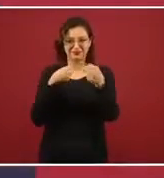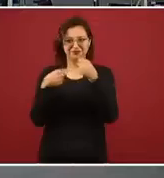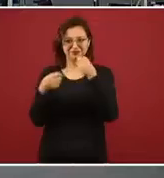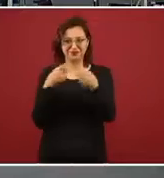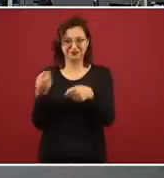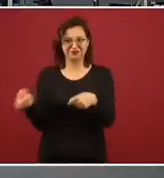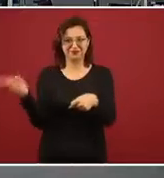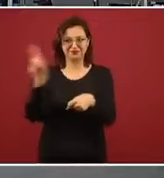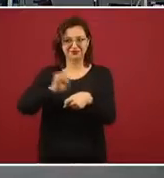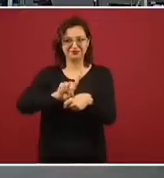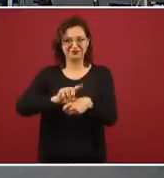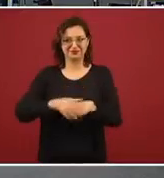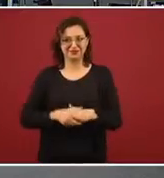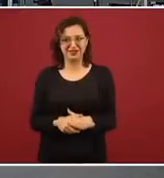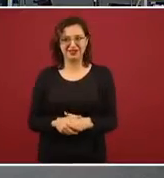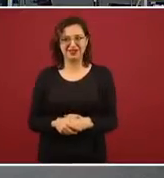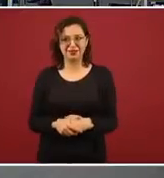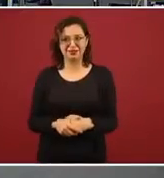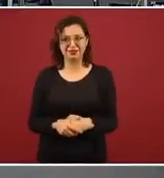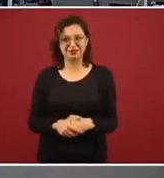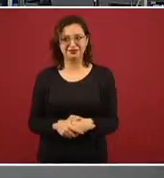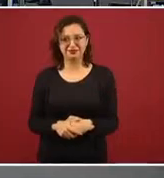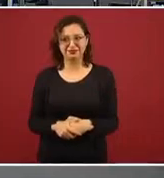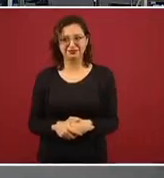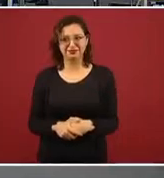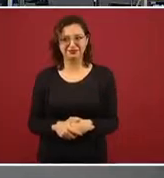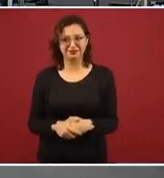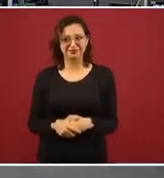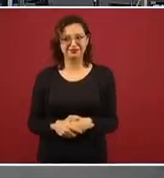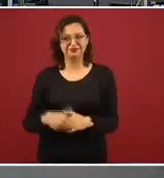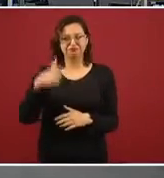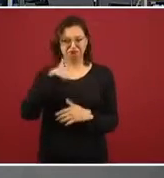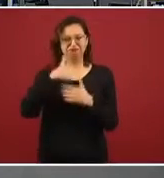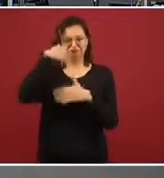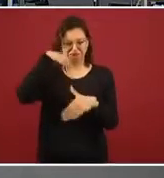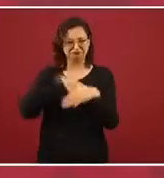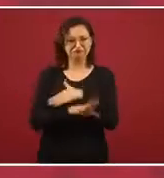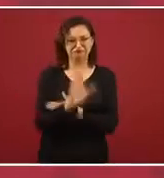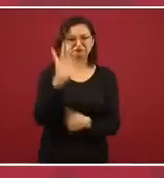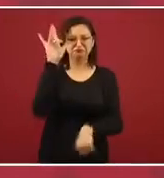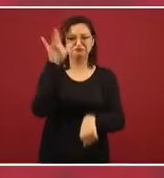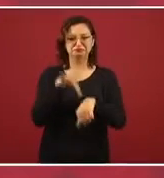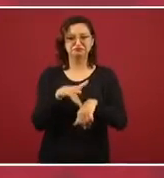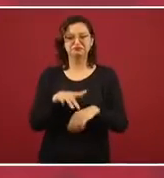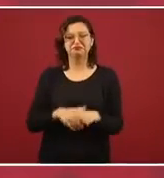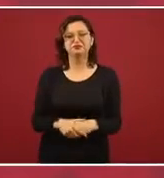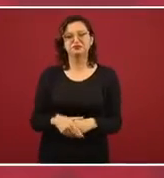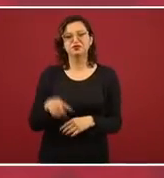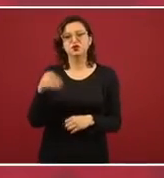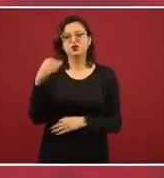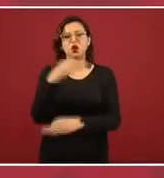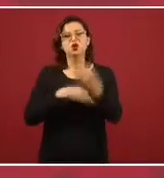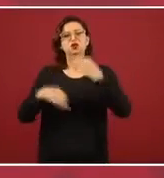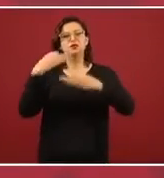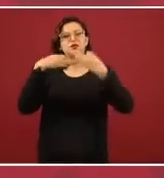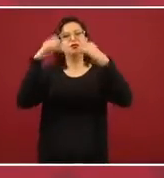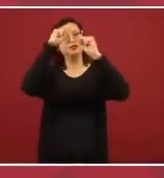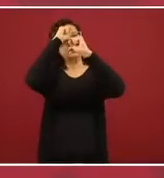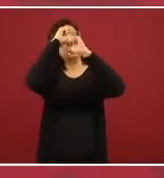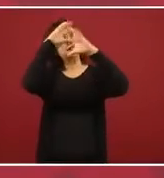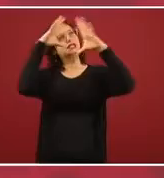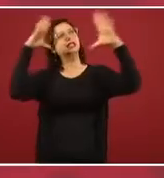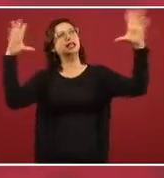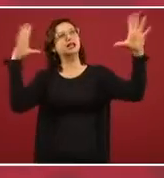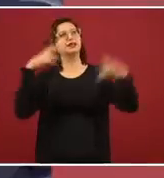Bueno, buenos días. Sí, me voy a subir. Me voy a subir y ahí vamos a imaginar todos de que vamos